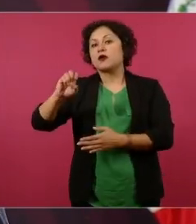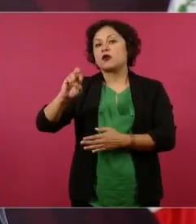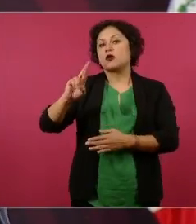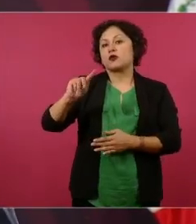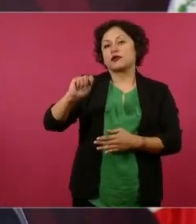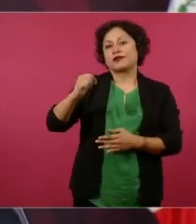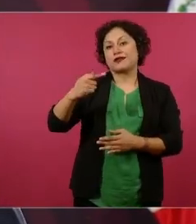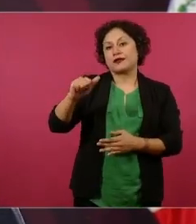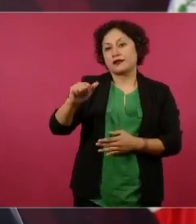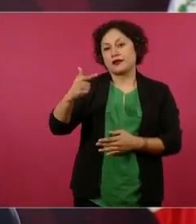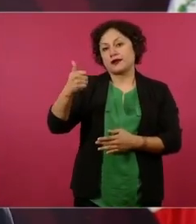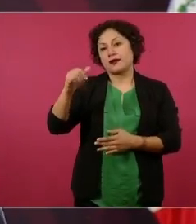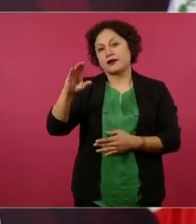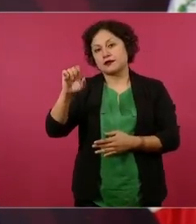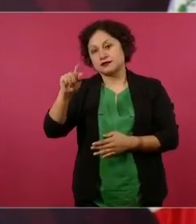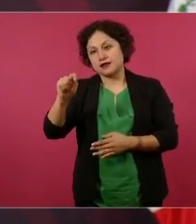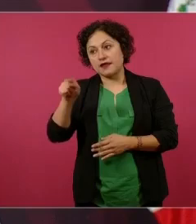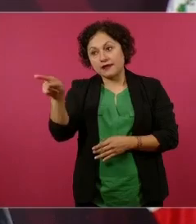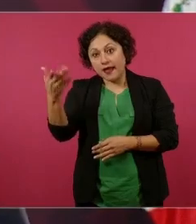Si cambio mi circunstancia,